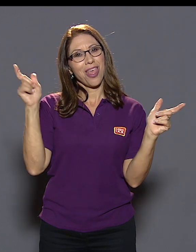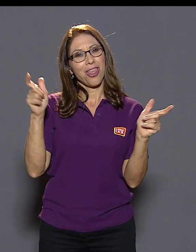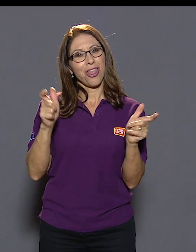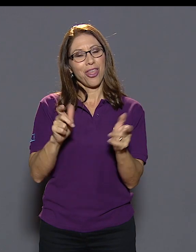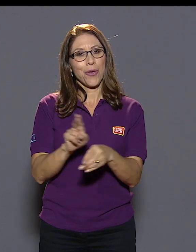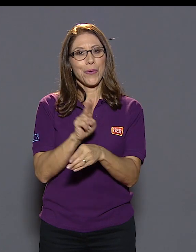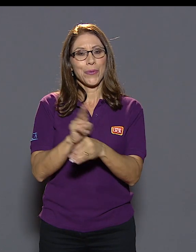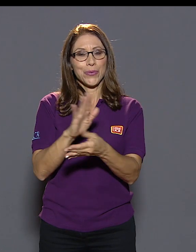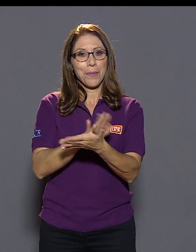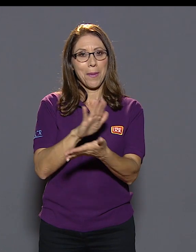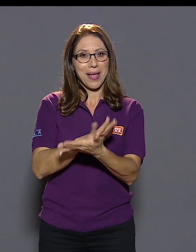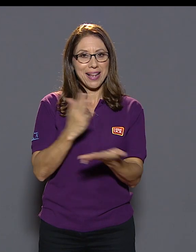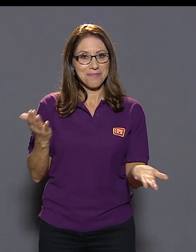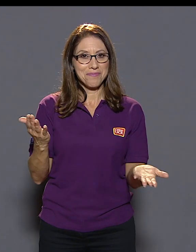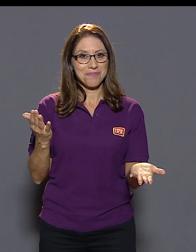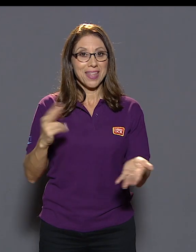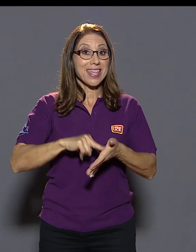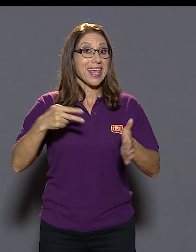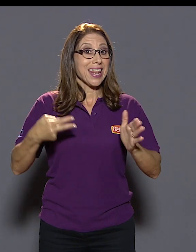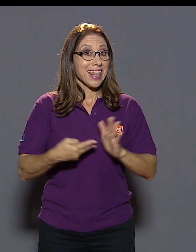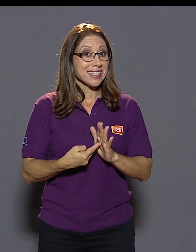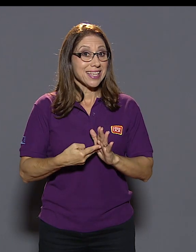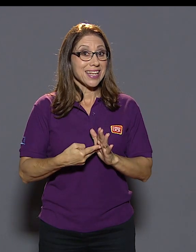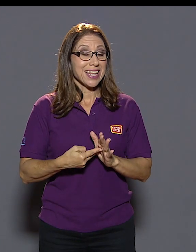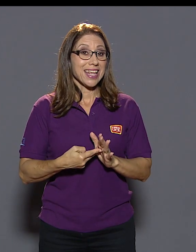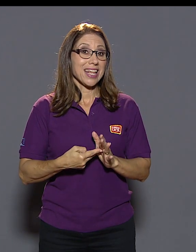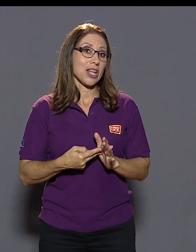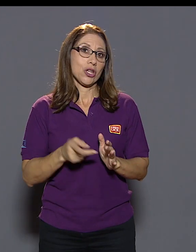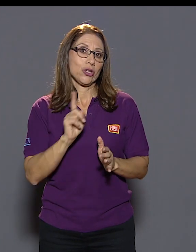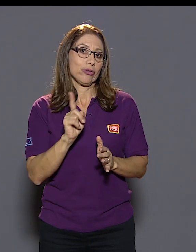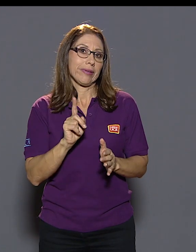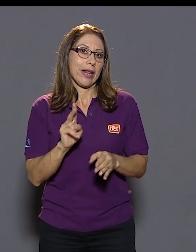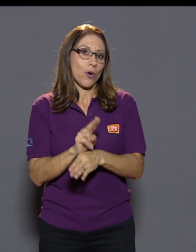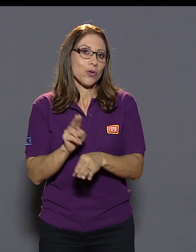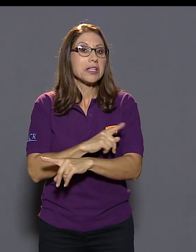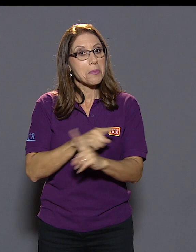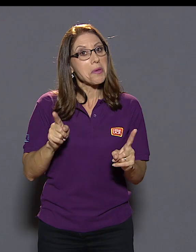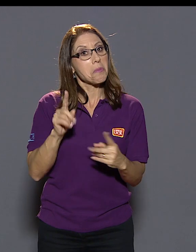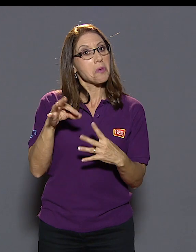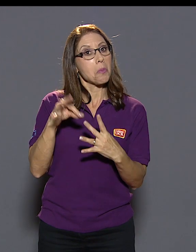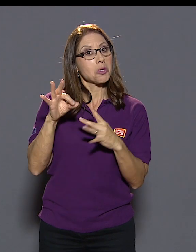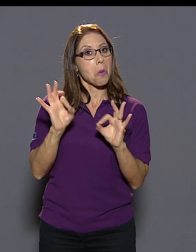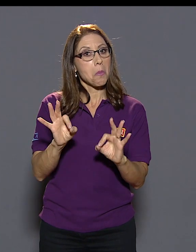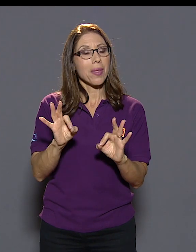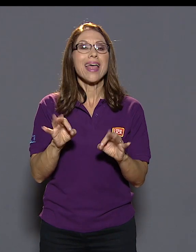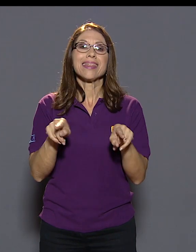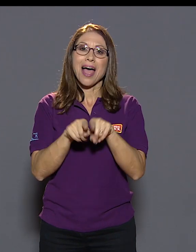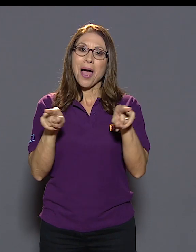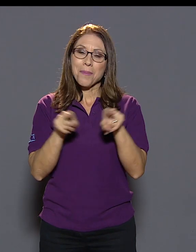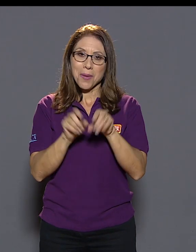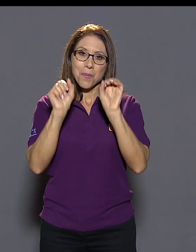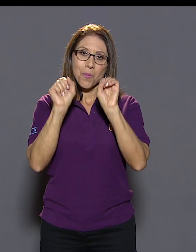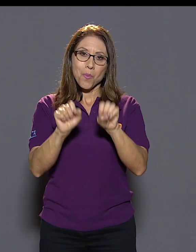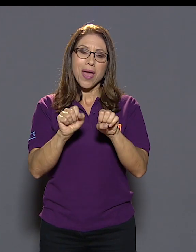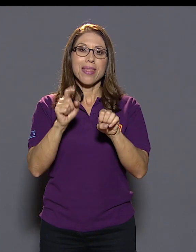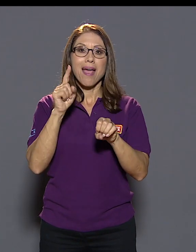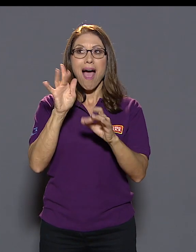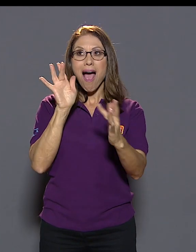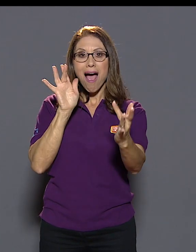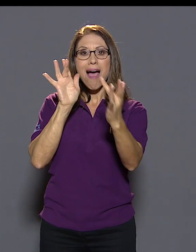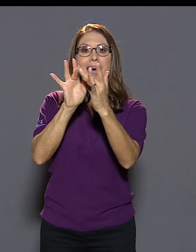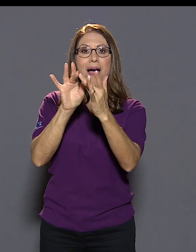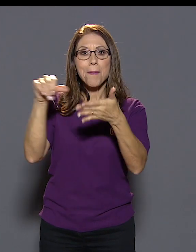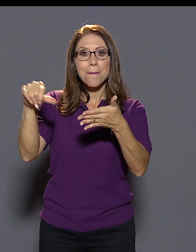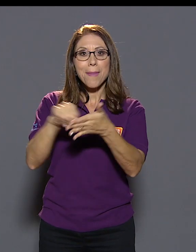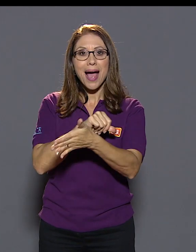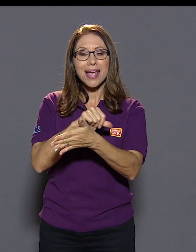poco del consumo del papel, que no quiere decir que no lo utilicemos, pero bueno, también está esa opción, está en la página